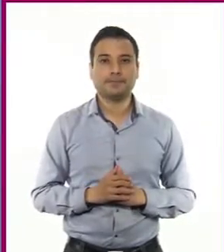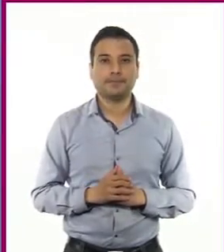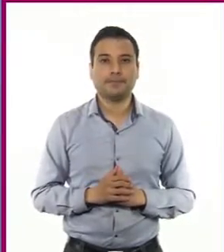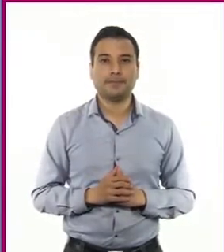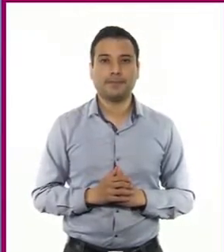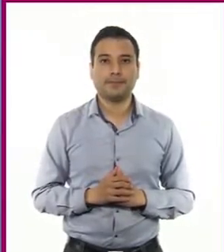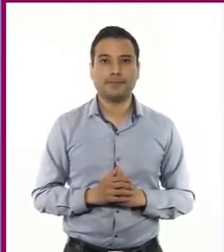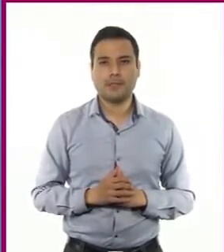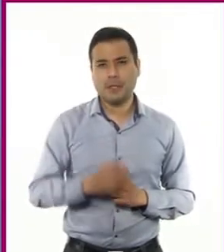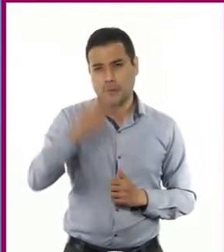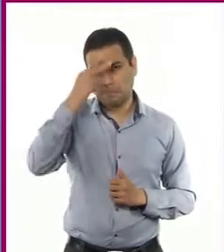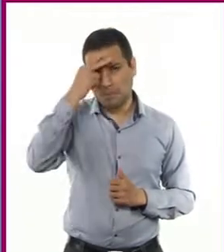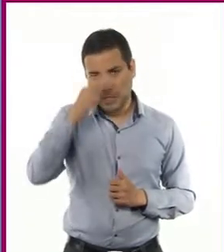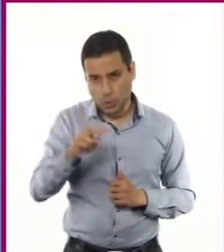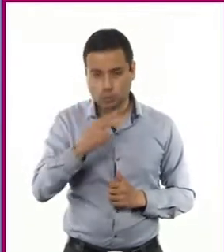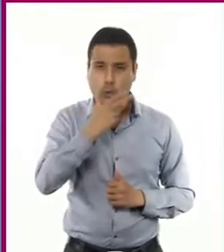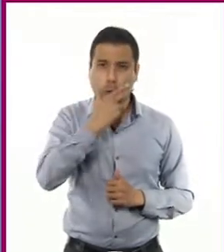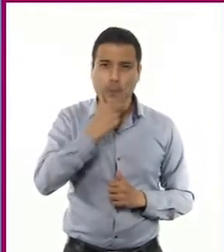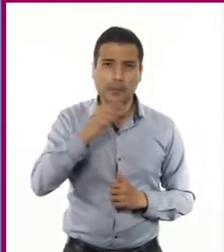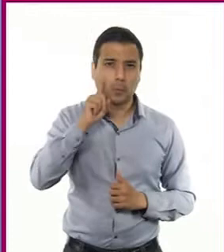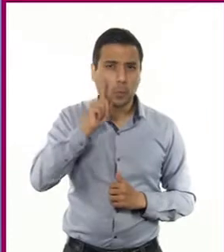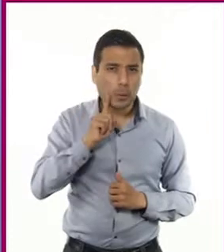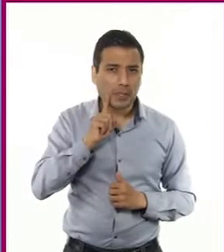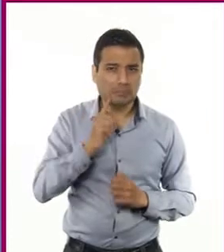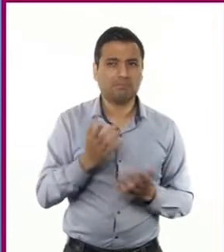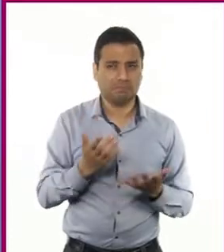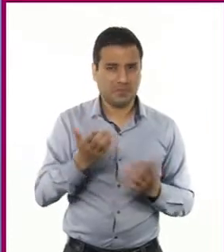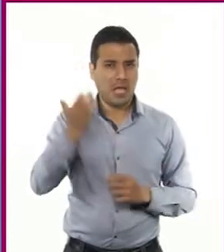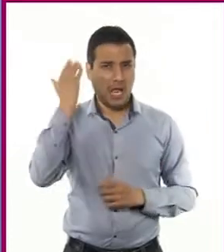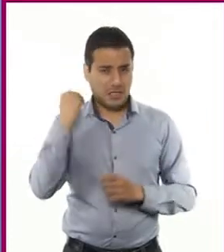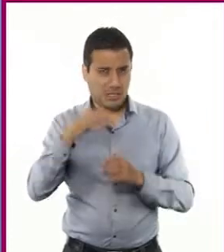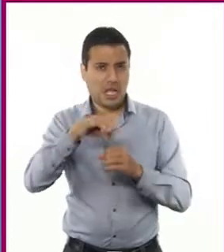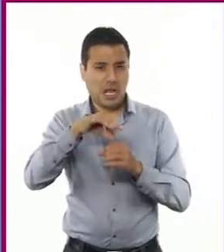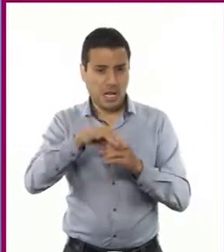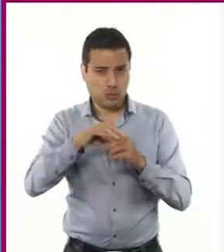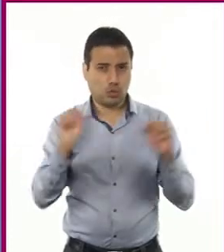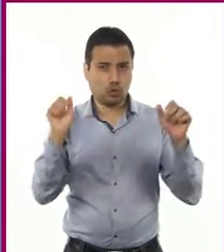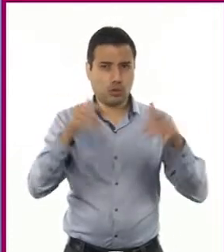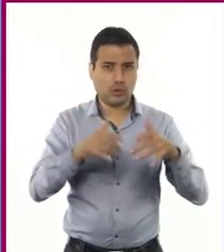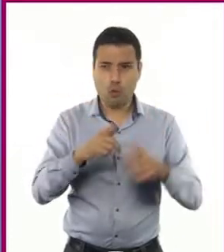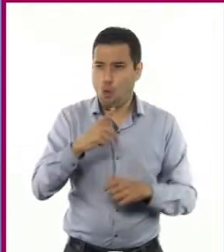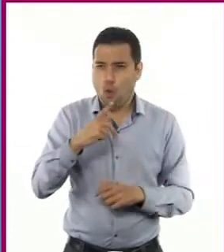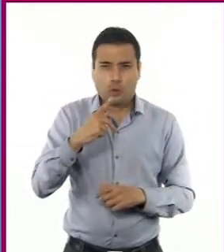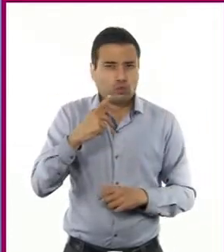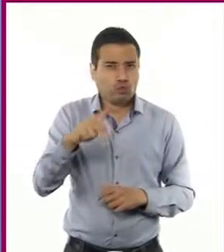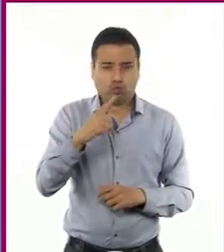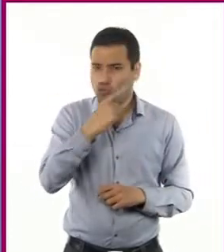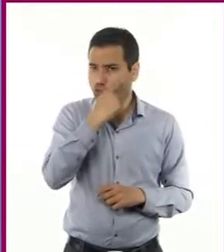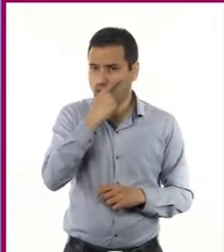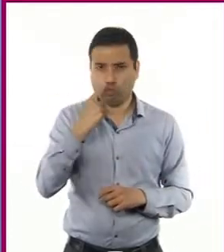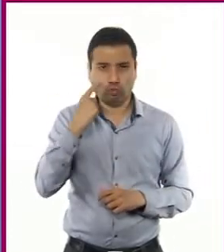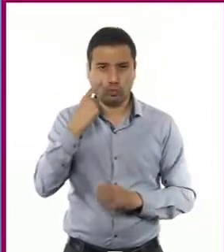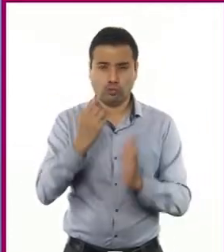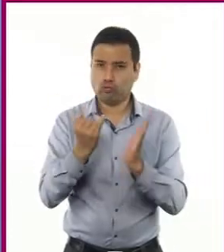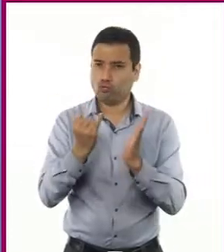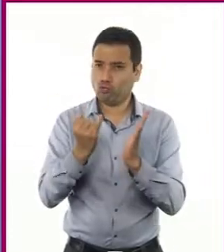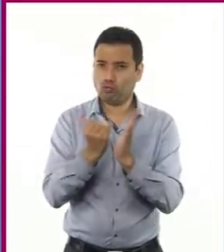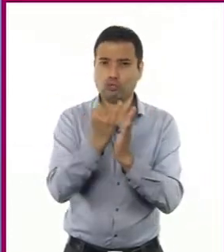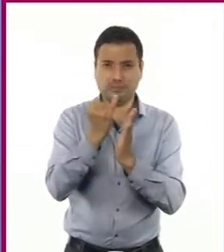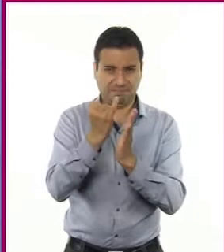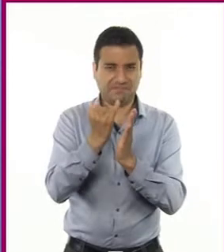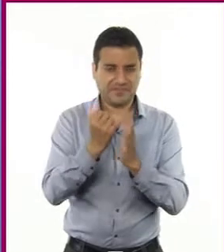las mexicanas y los mexicanos demostramos en las pasadas elecciones nuestra voluntad y decisión de fincar, sobre